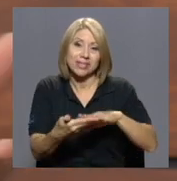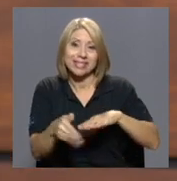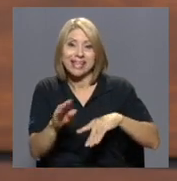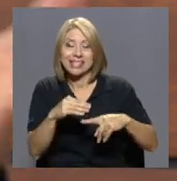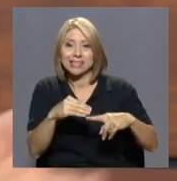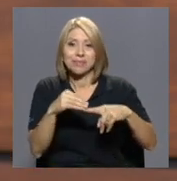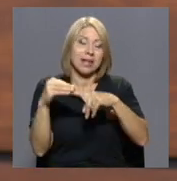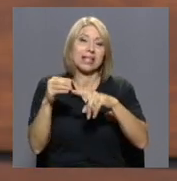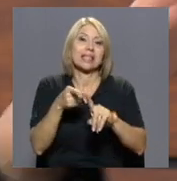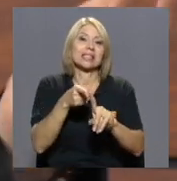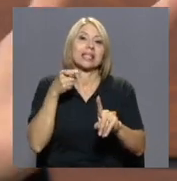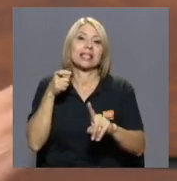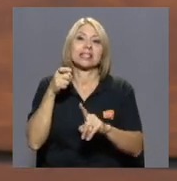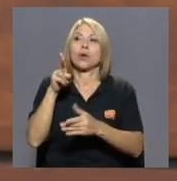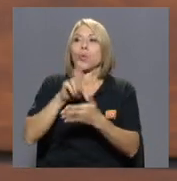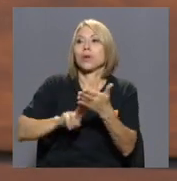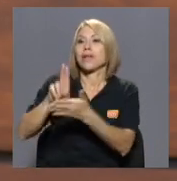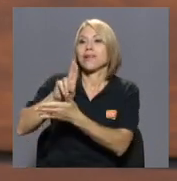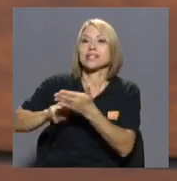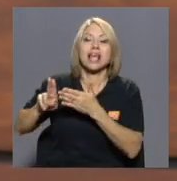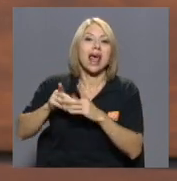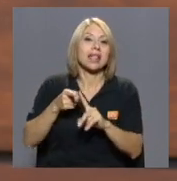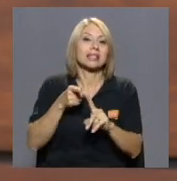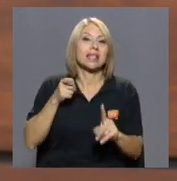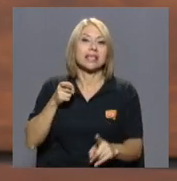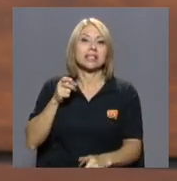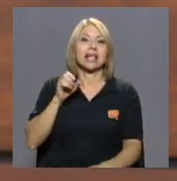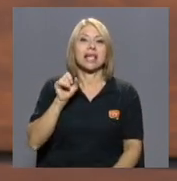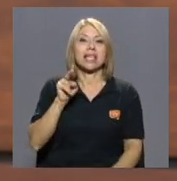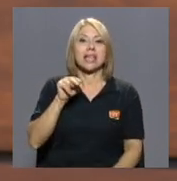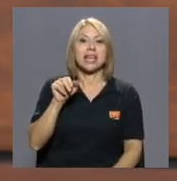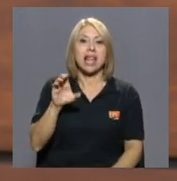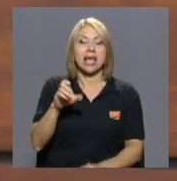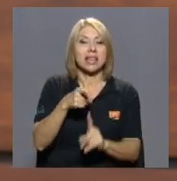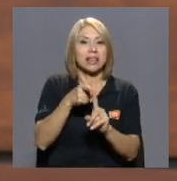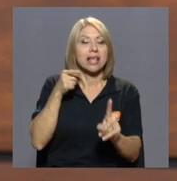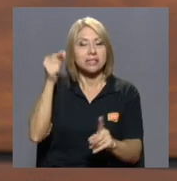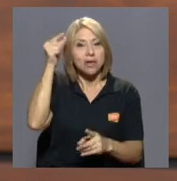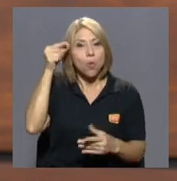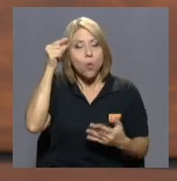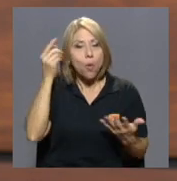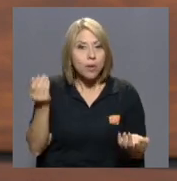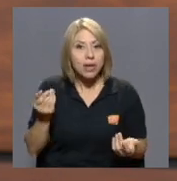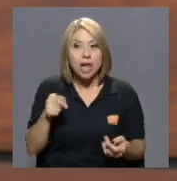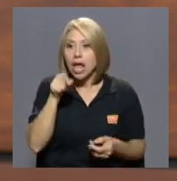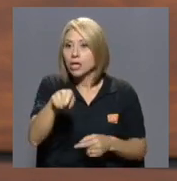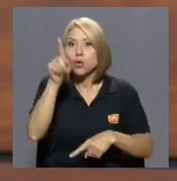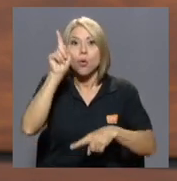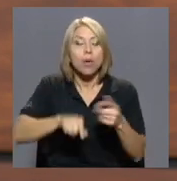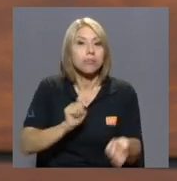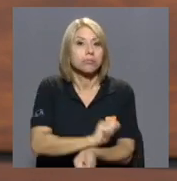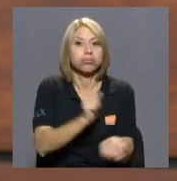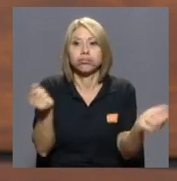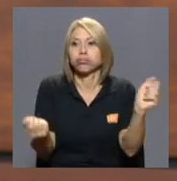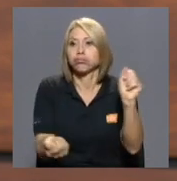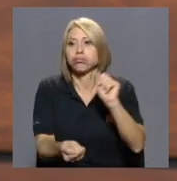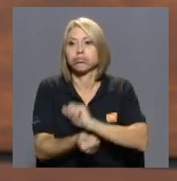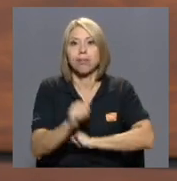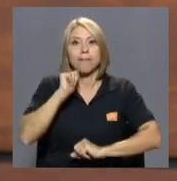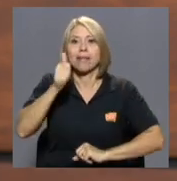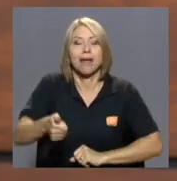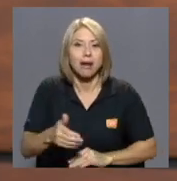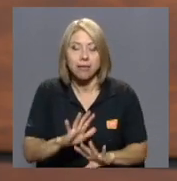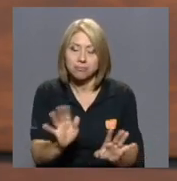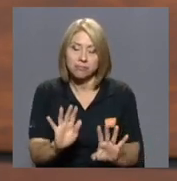universidades, del INEC, de gobierno. Eso no va a ser de la noche a la mañana. Y además